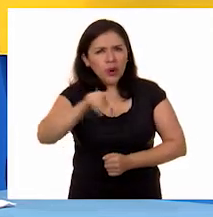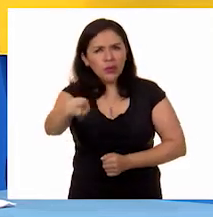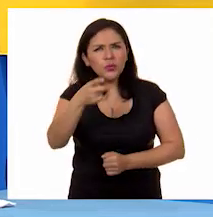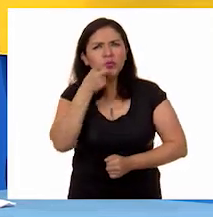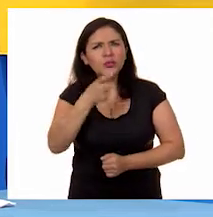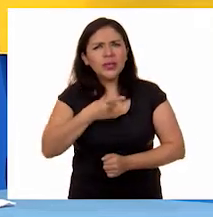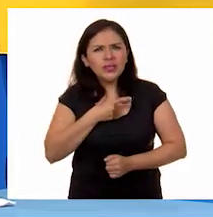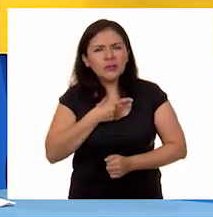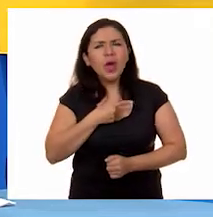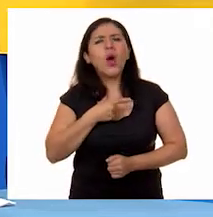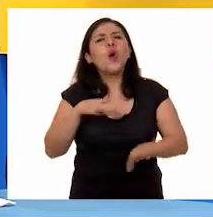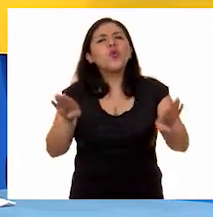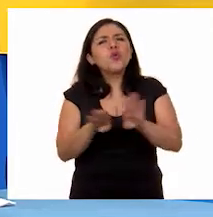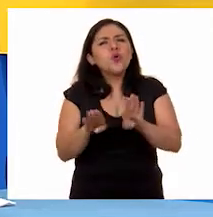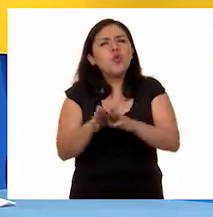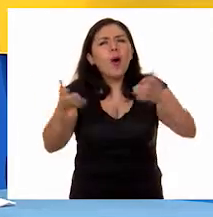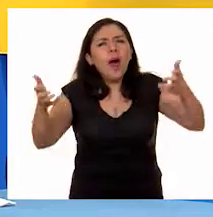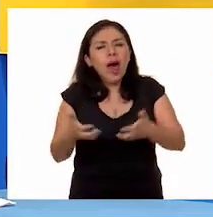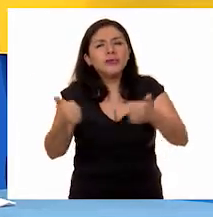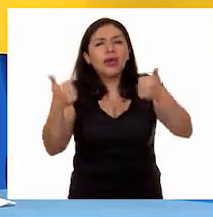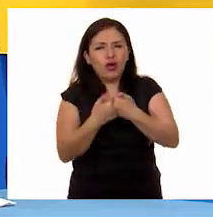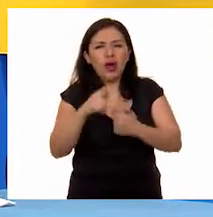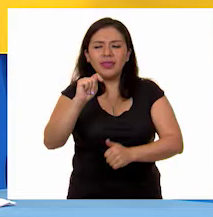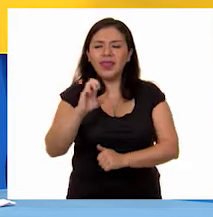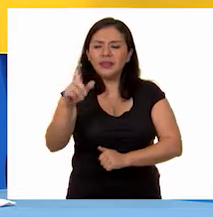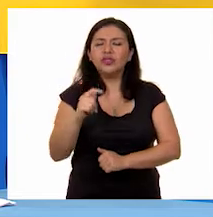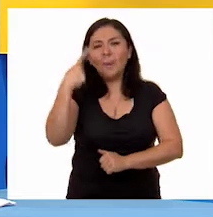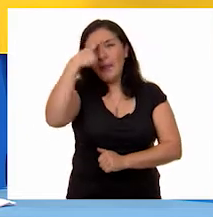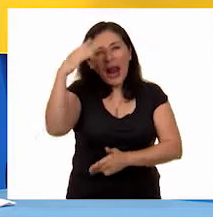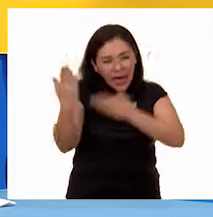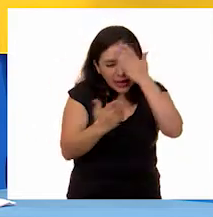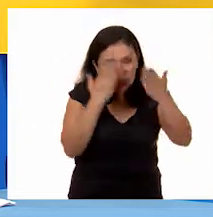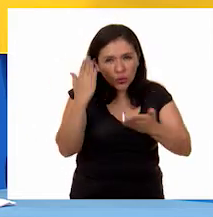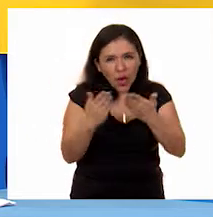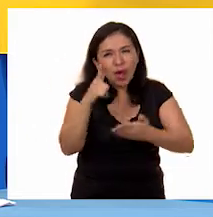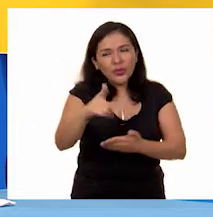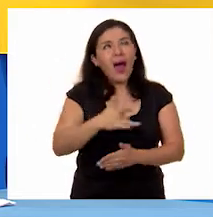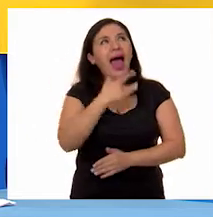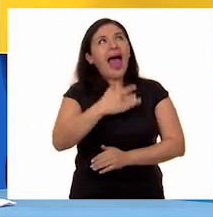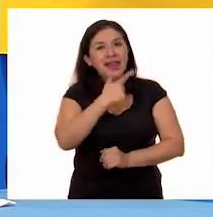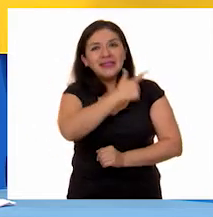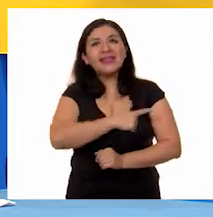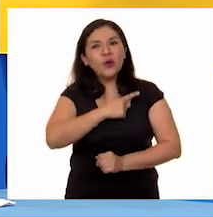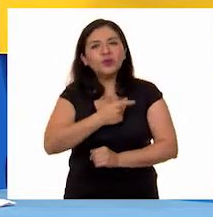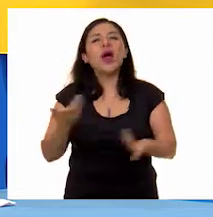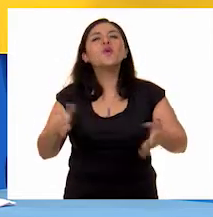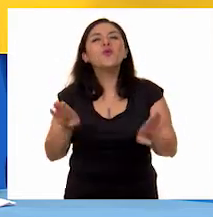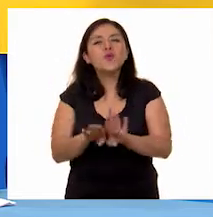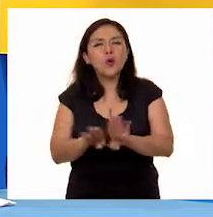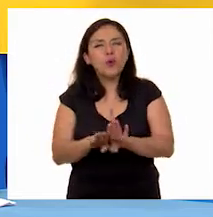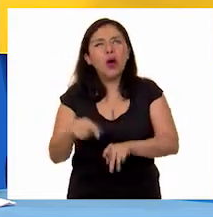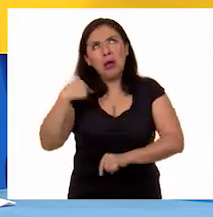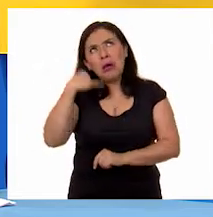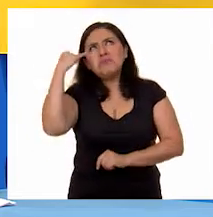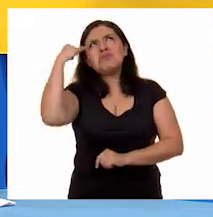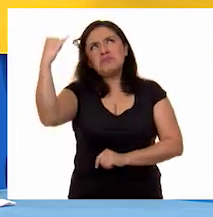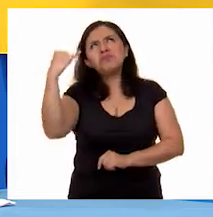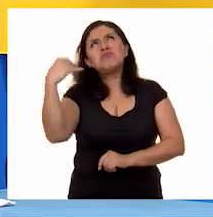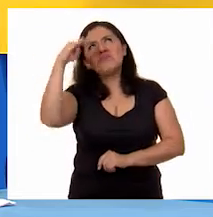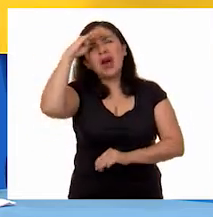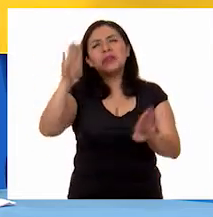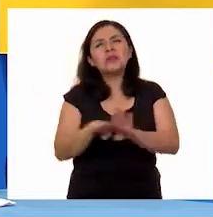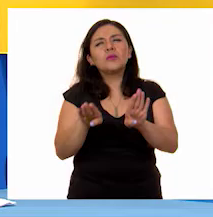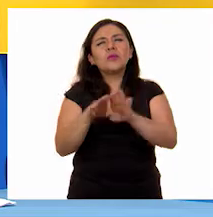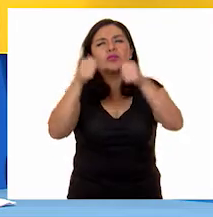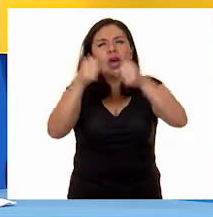compartir cómo lo hicimos con un texto del ámbito de estudio que hayas disfrutado? Me imagino que seguramente